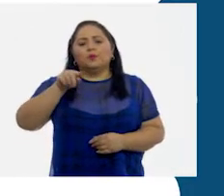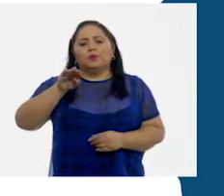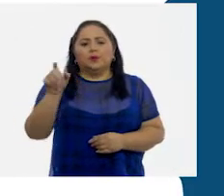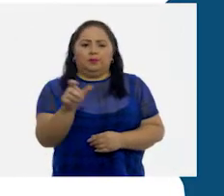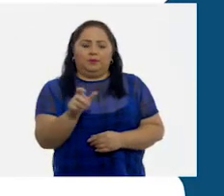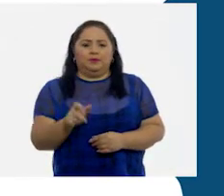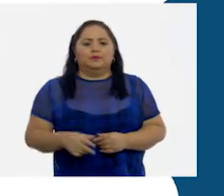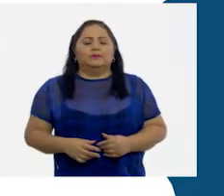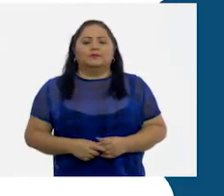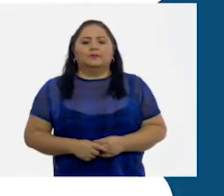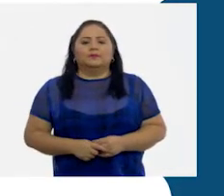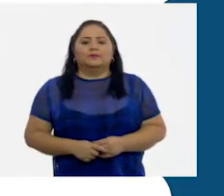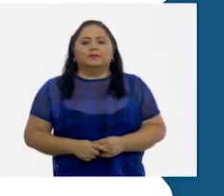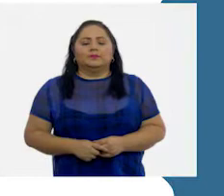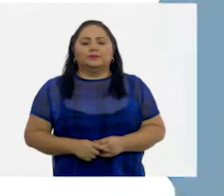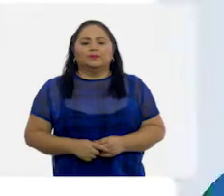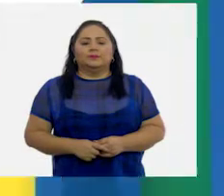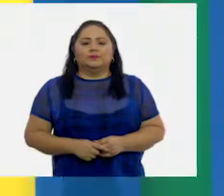aprendeencasa.cep.gob.mx.